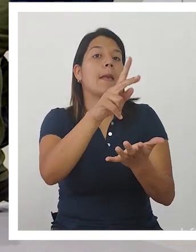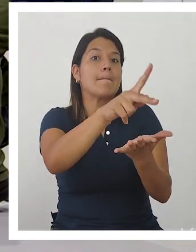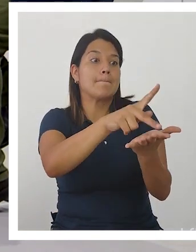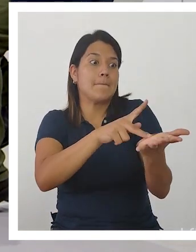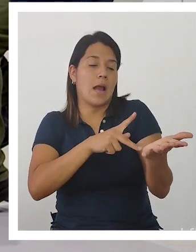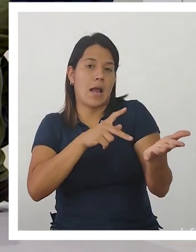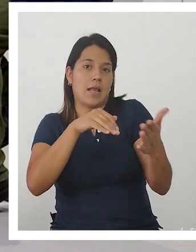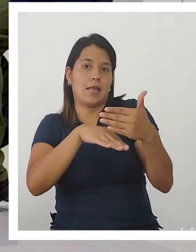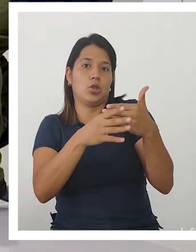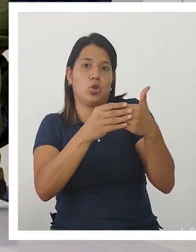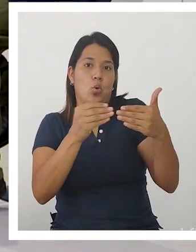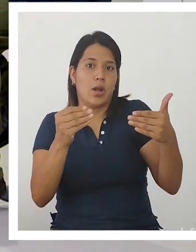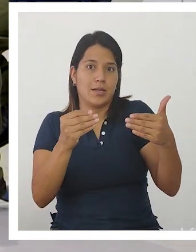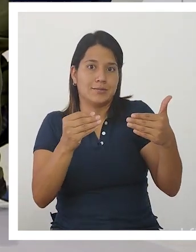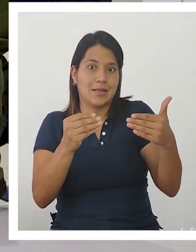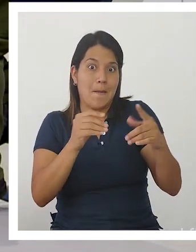sus